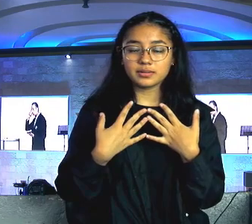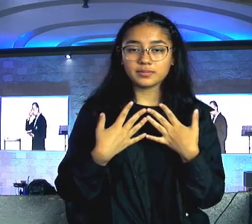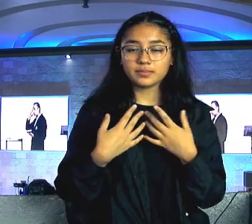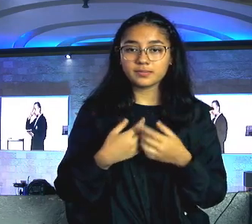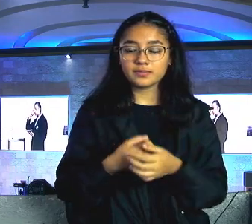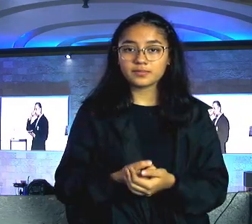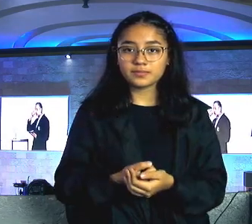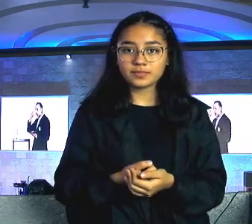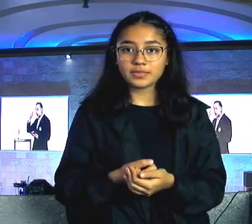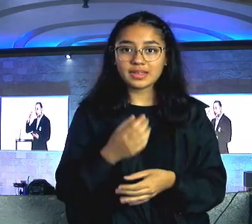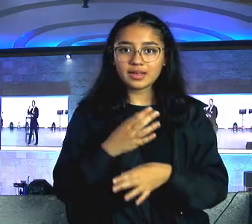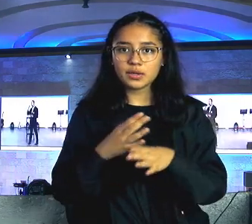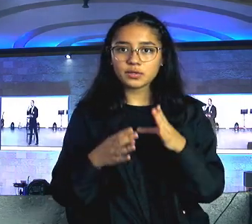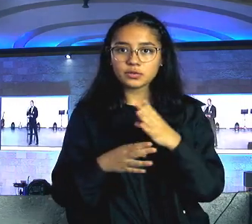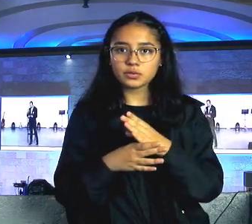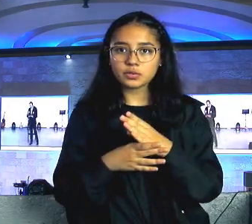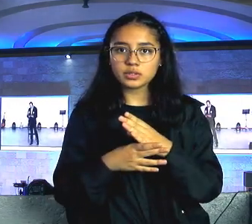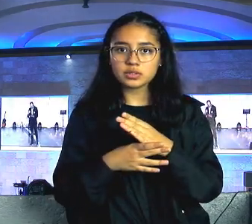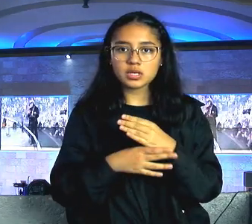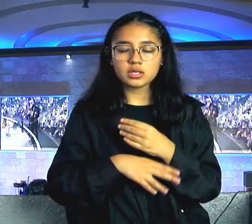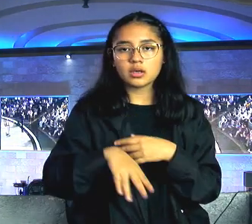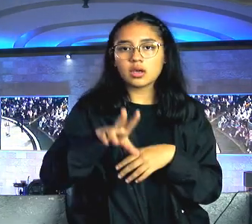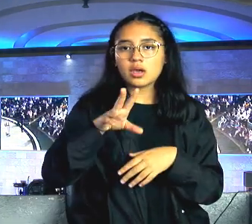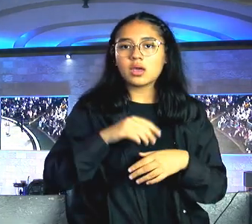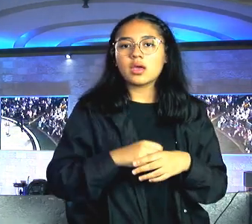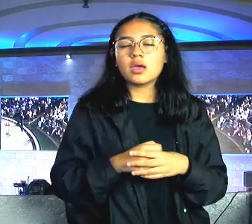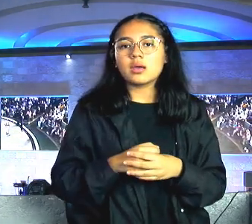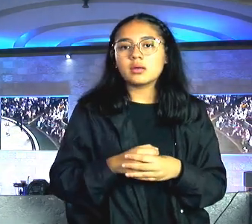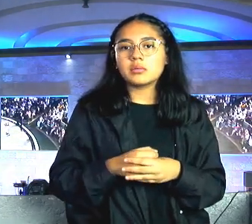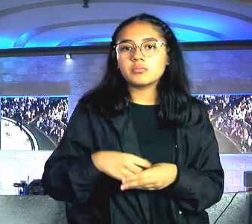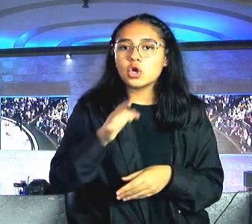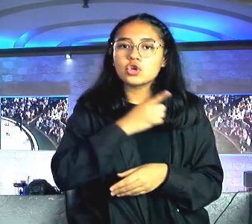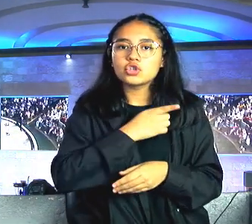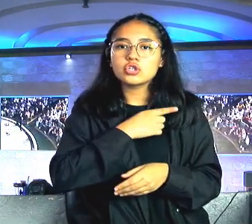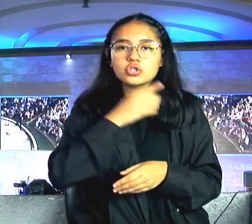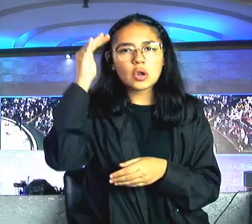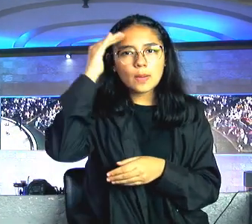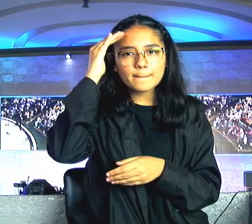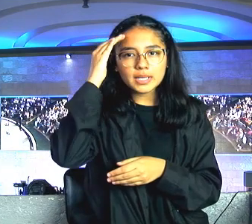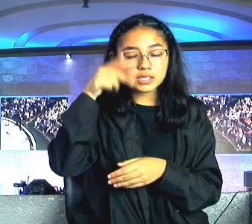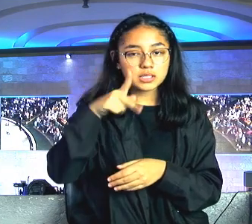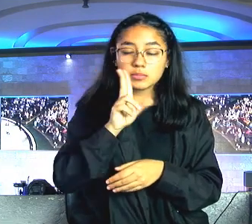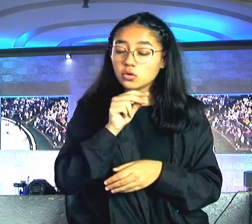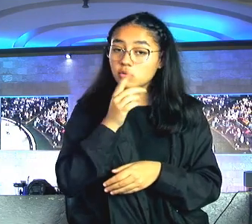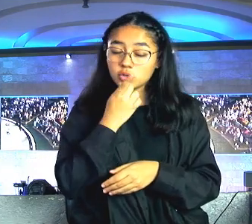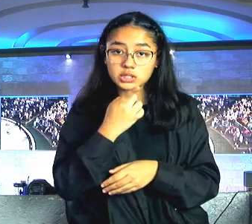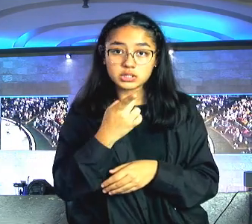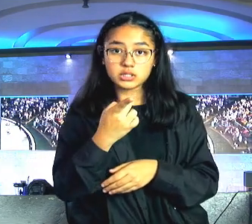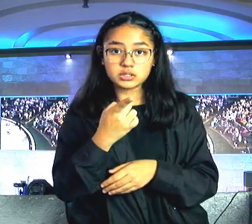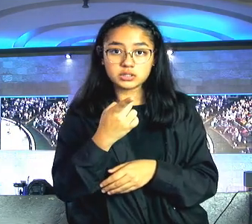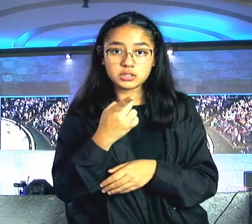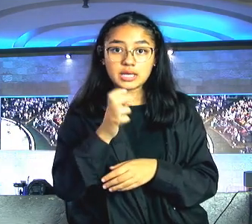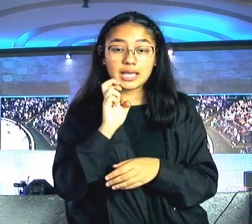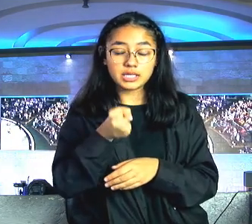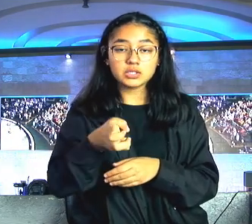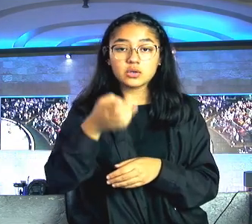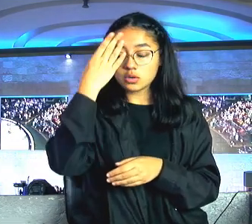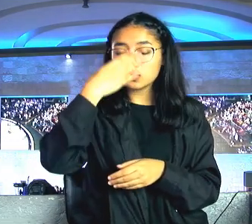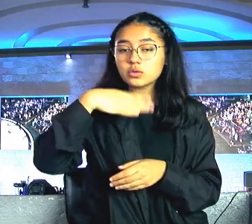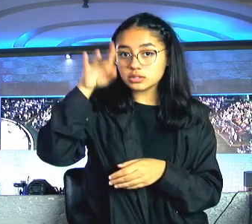incluyendo aquello que se escapa del nivel consciente de la propia persona, y que pueda ver